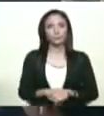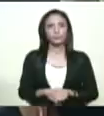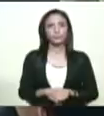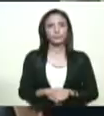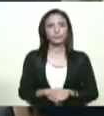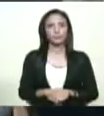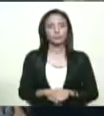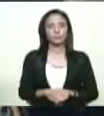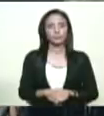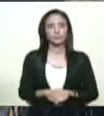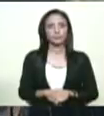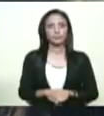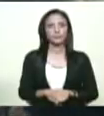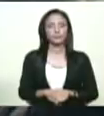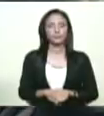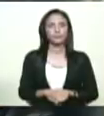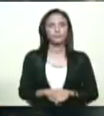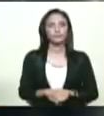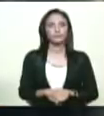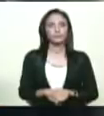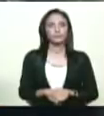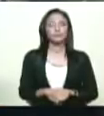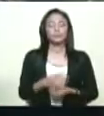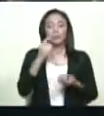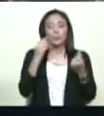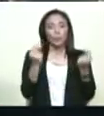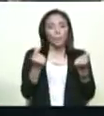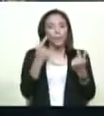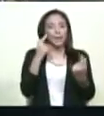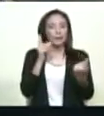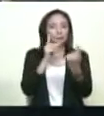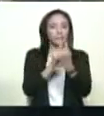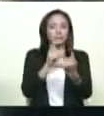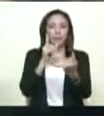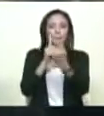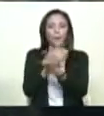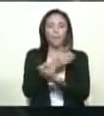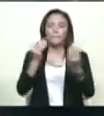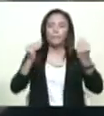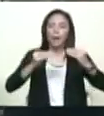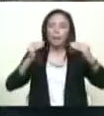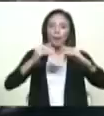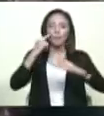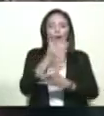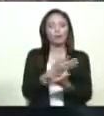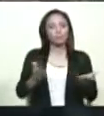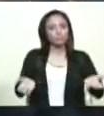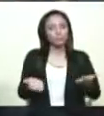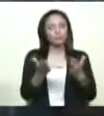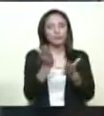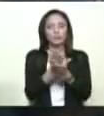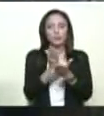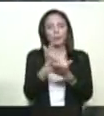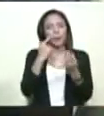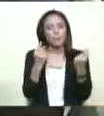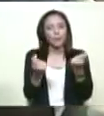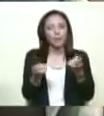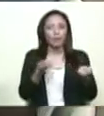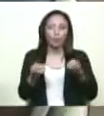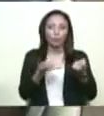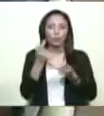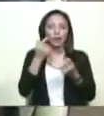el aissami hay que estar más allá de lo posible siempre pendientes